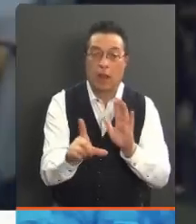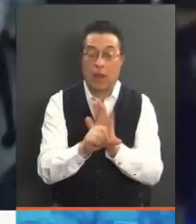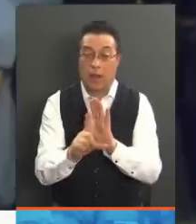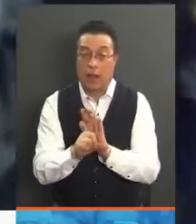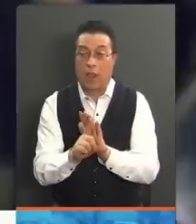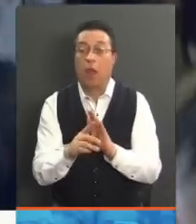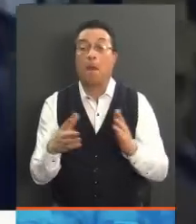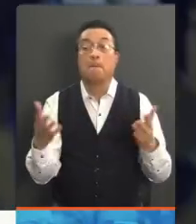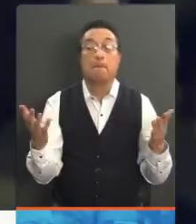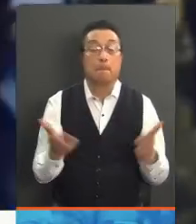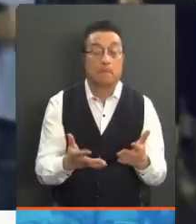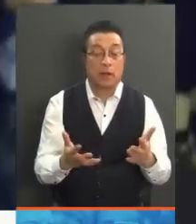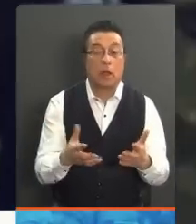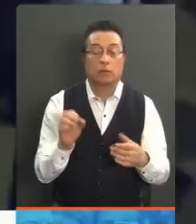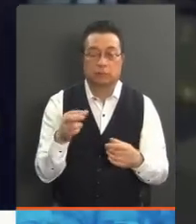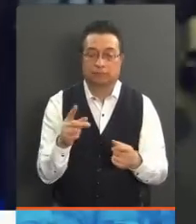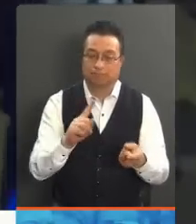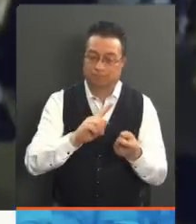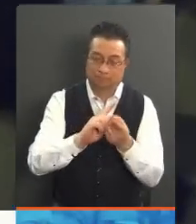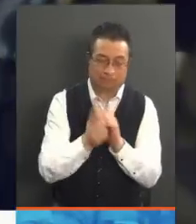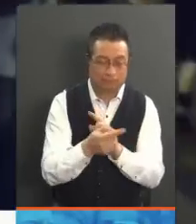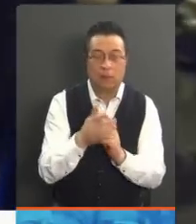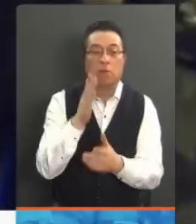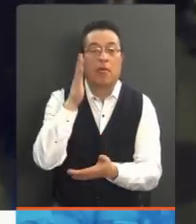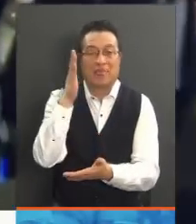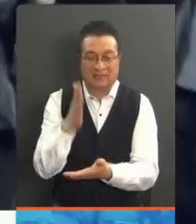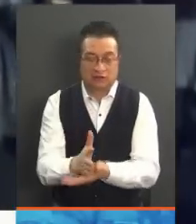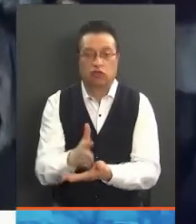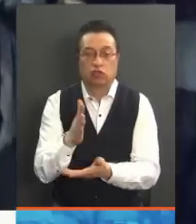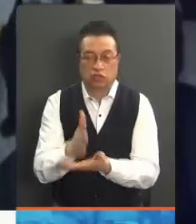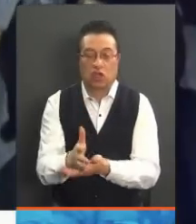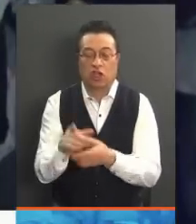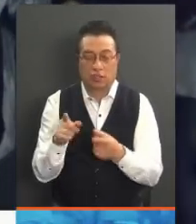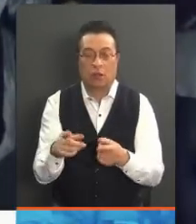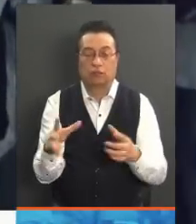para revertir ciertas decisiones que hay relativo también al matrimonio homosexual.